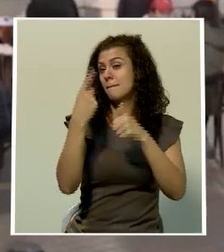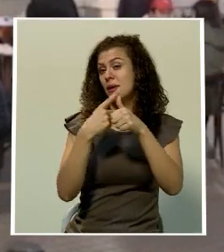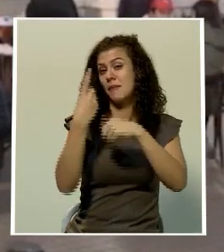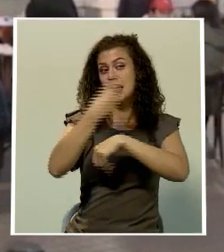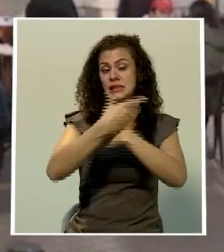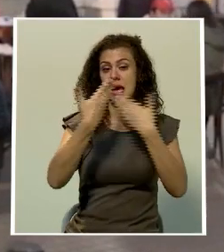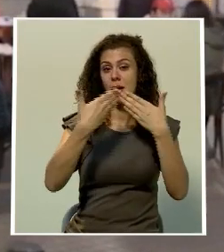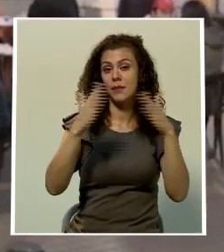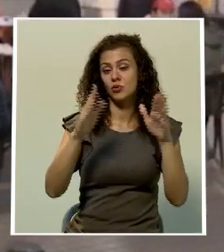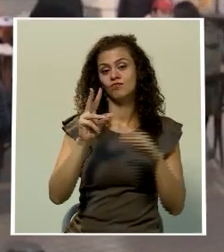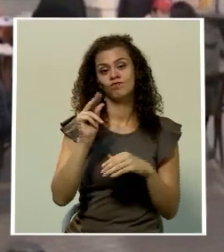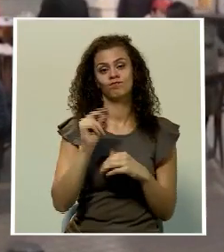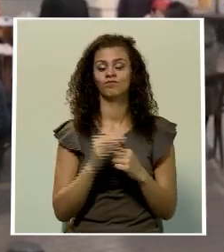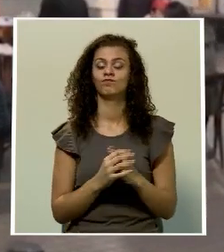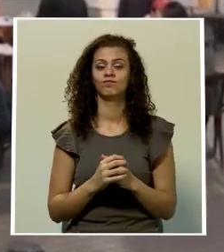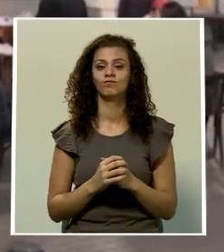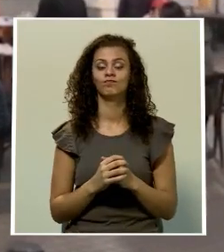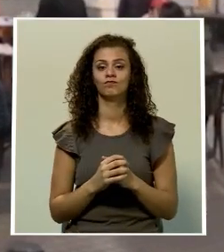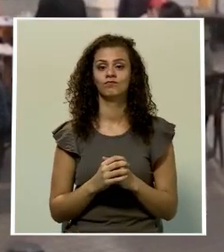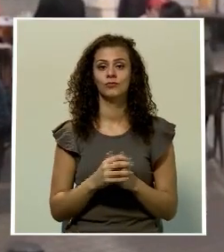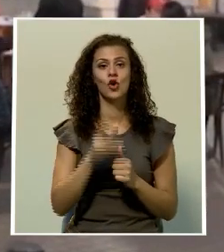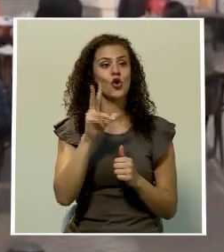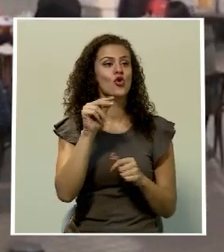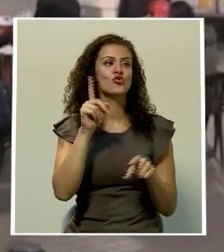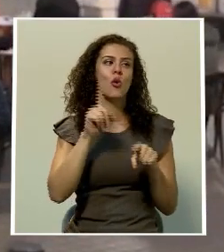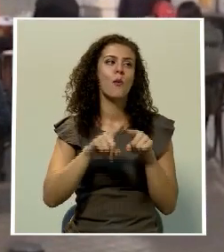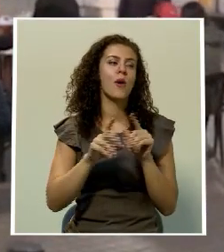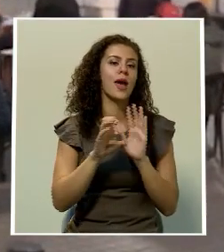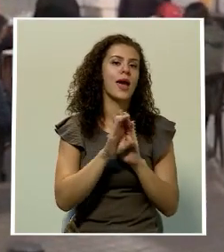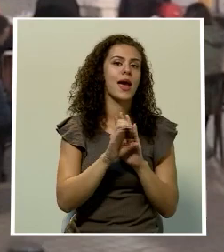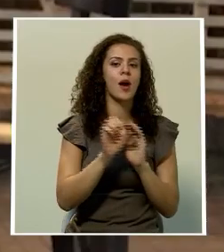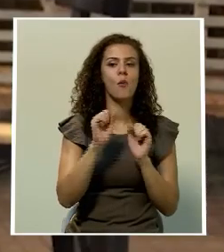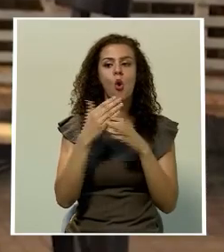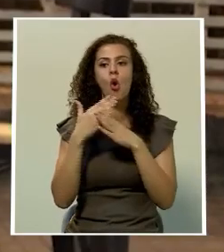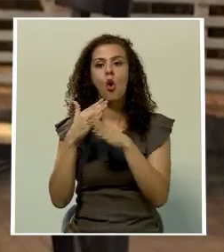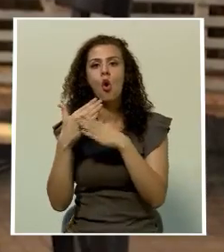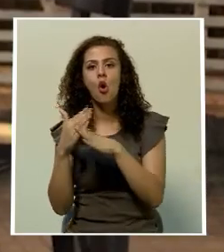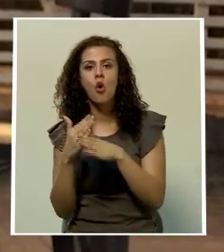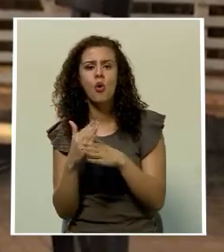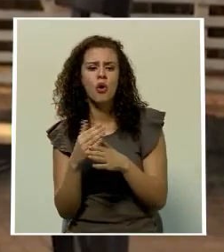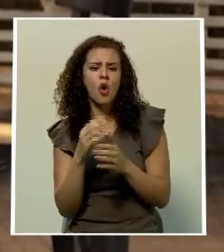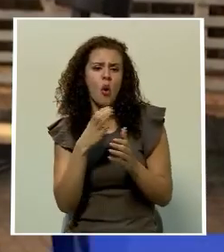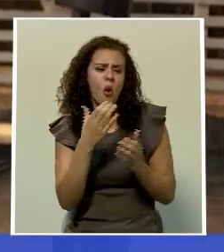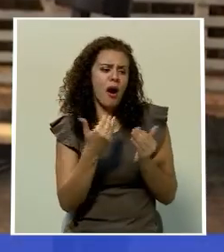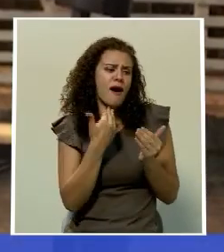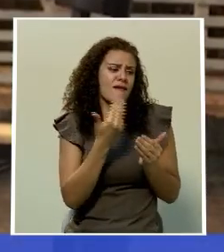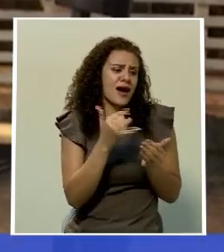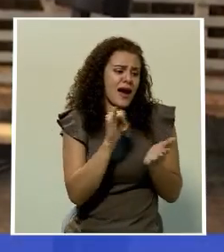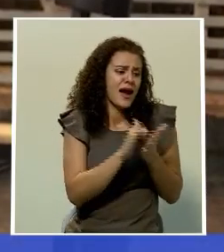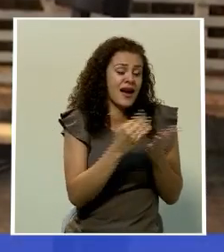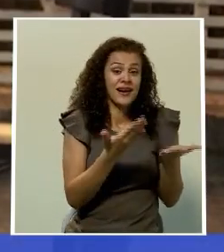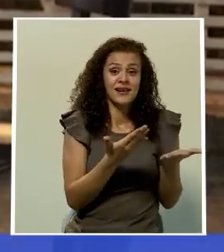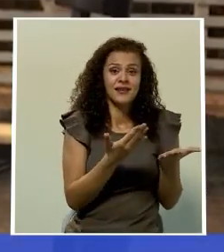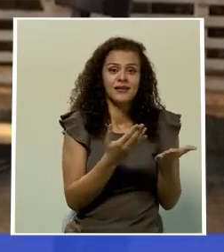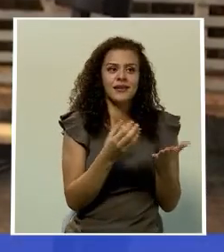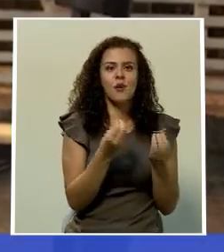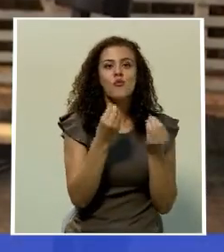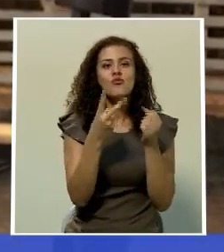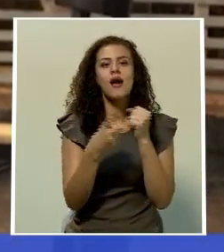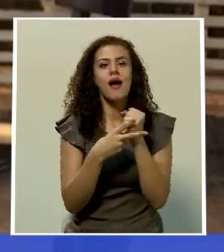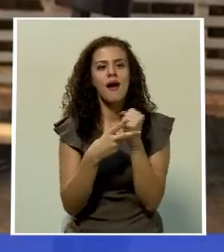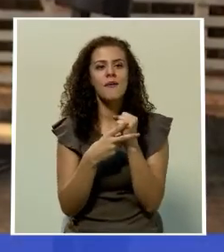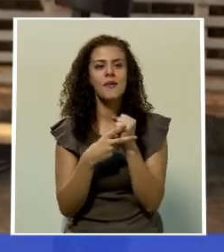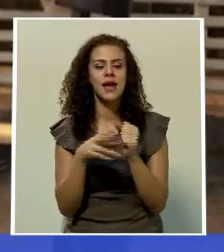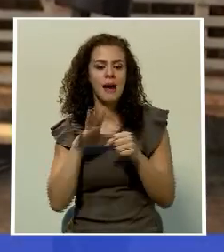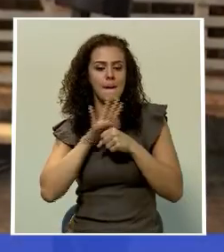de reapertura. El no poder, digamos, compartir cosas tan sencillas como esta hace muchas veces que